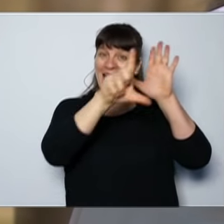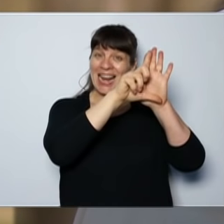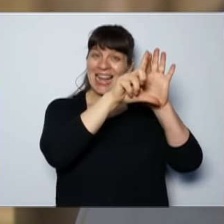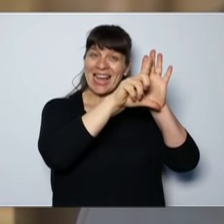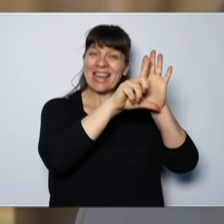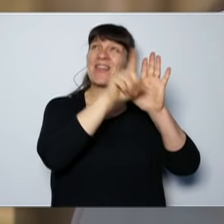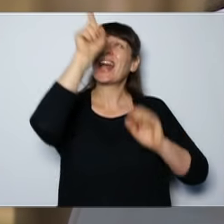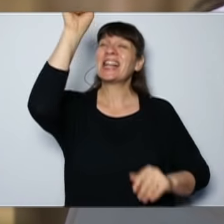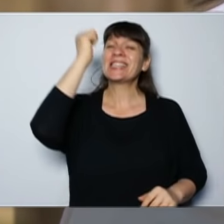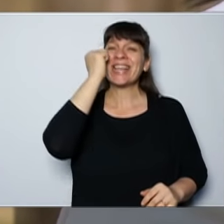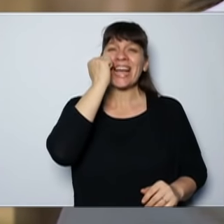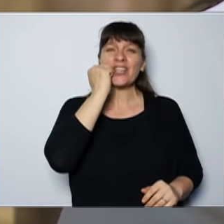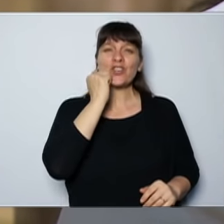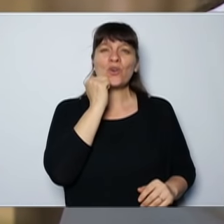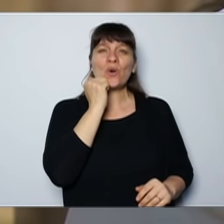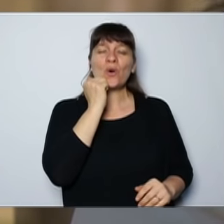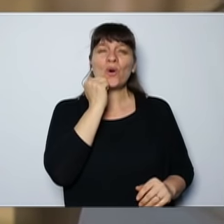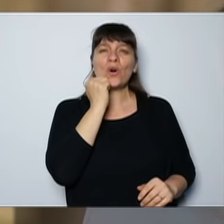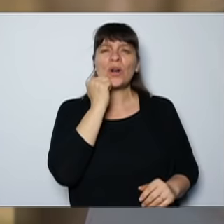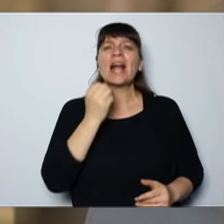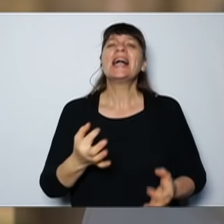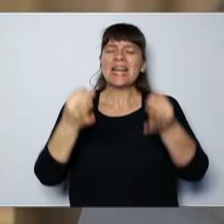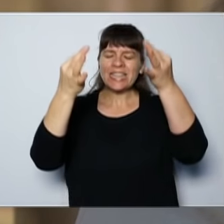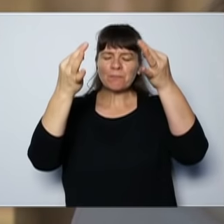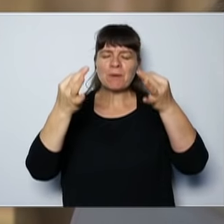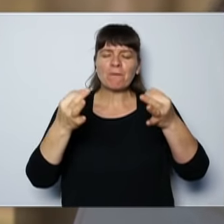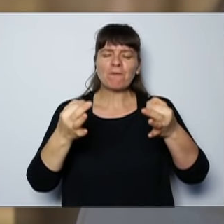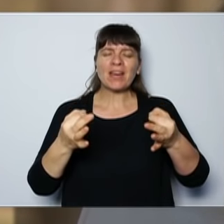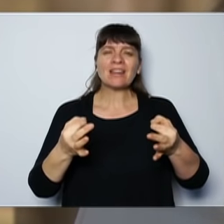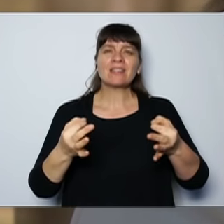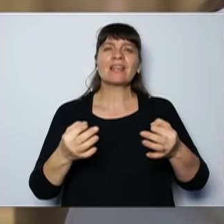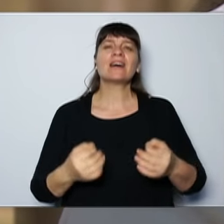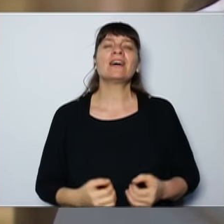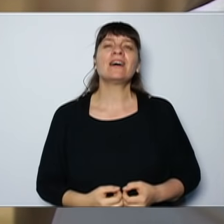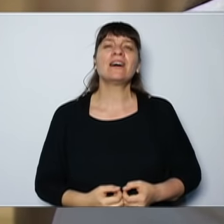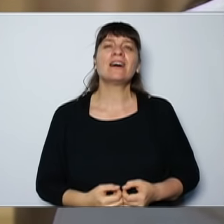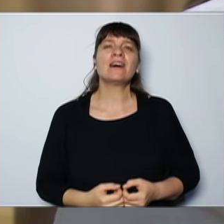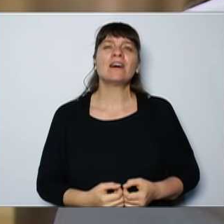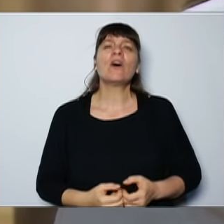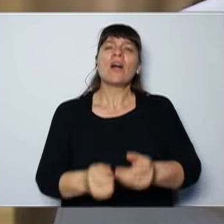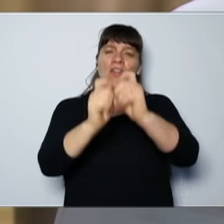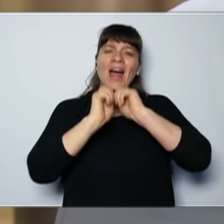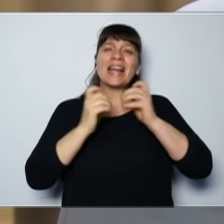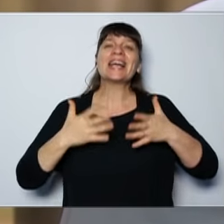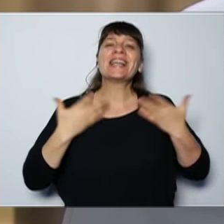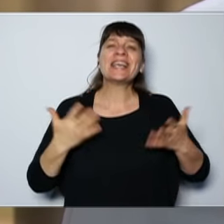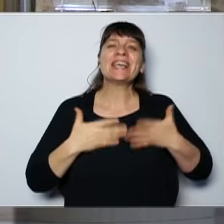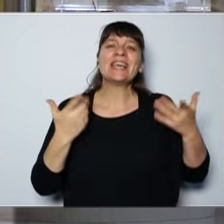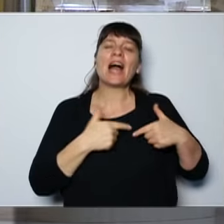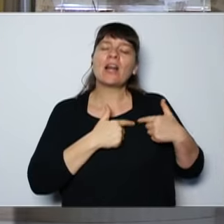La ley del Señor es perfecta,